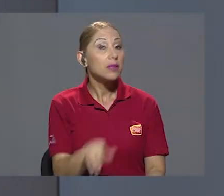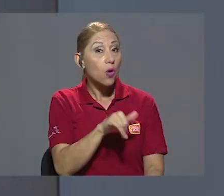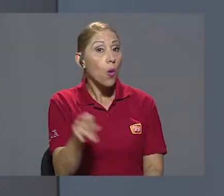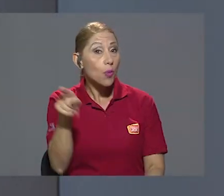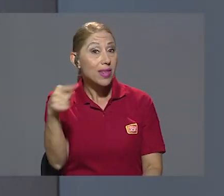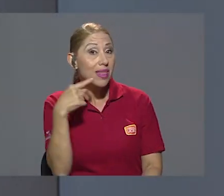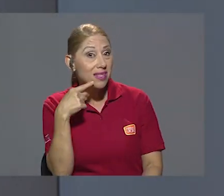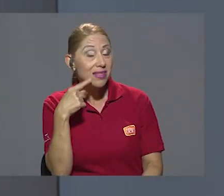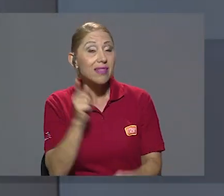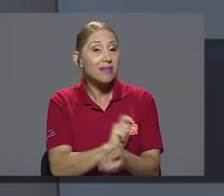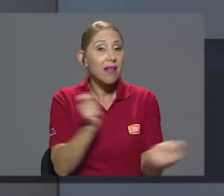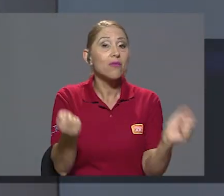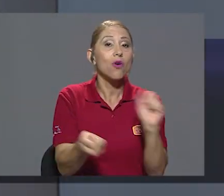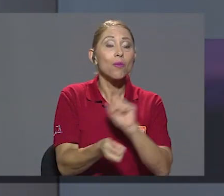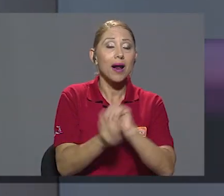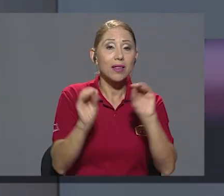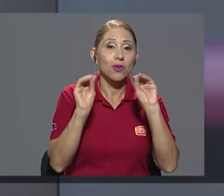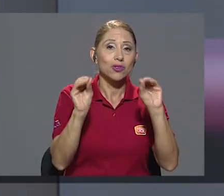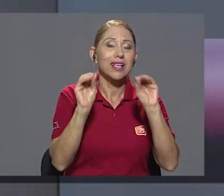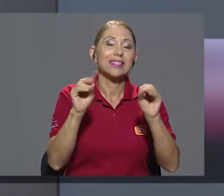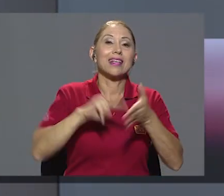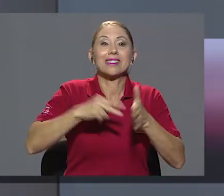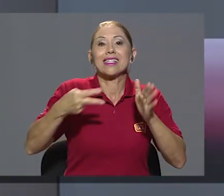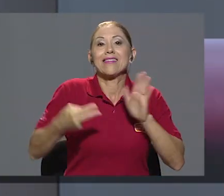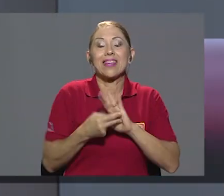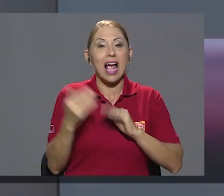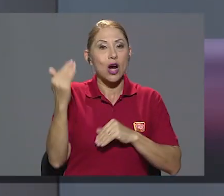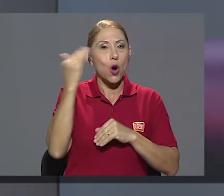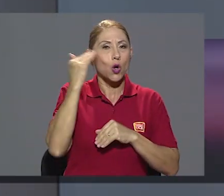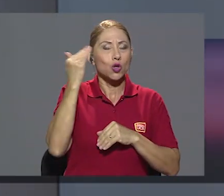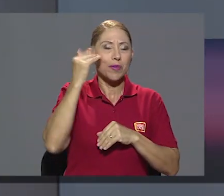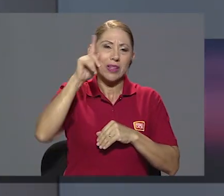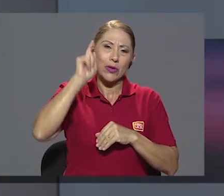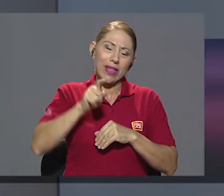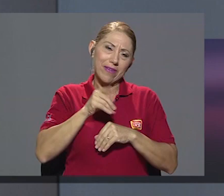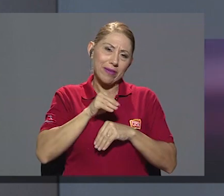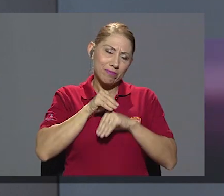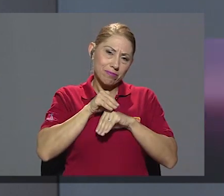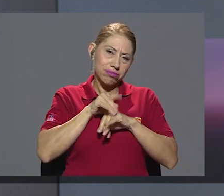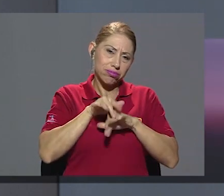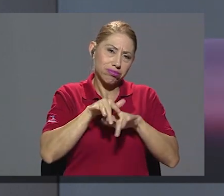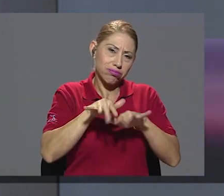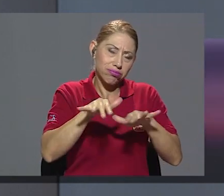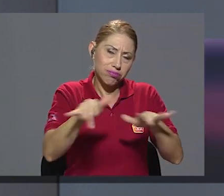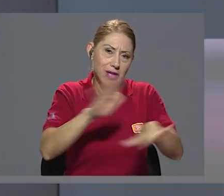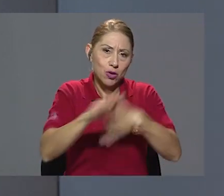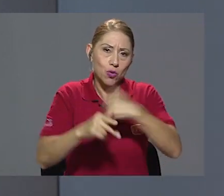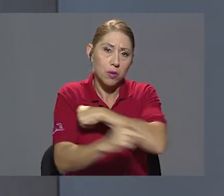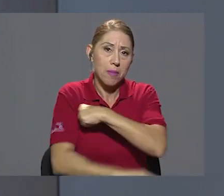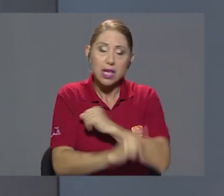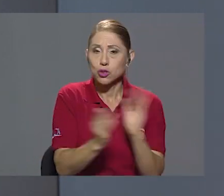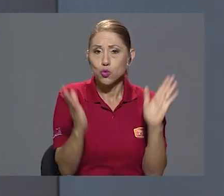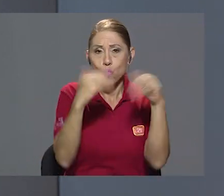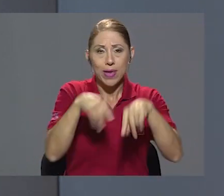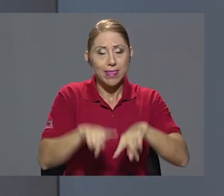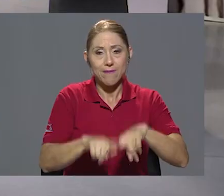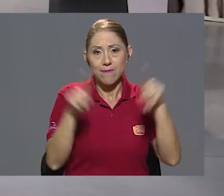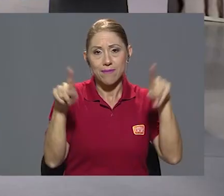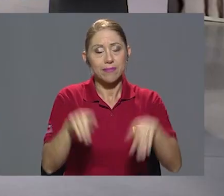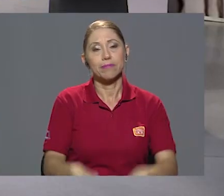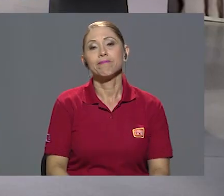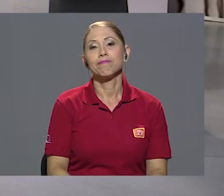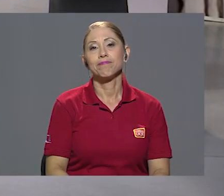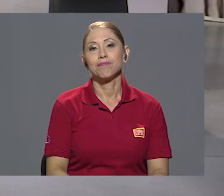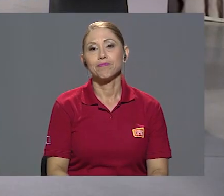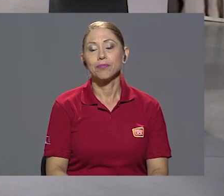Sí, como ella dice, transformar la docencia también involucra el reto de llevar el conocimiento a lo largo y ancho del país sin distingos de ningún tipo.